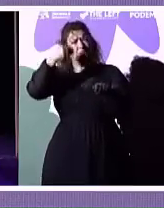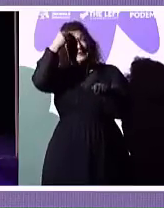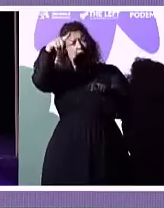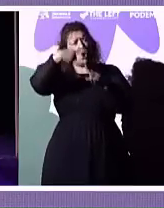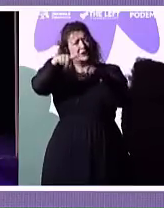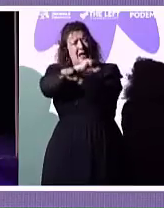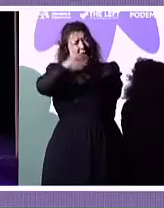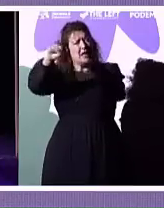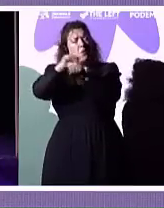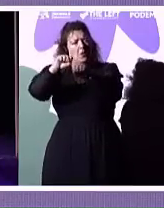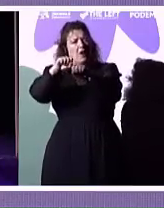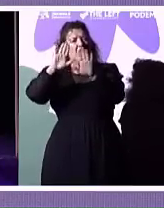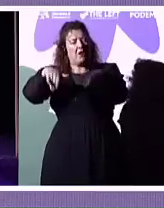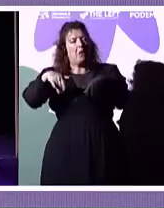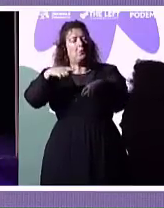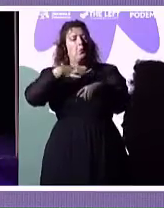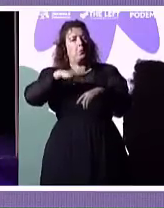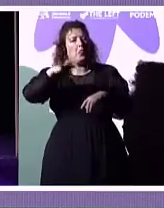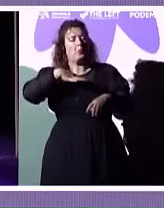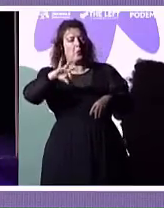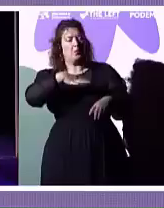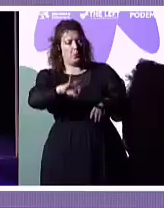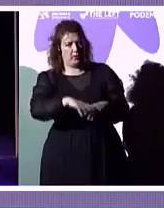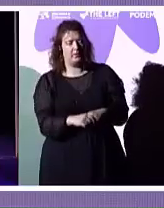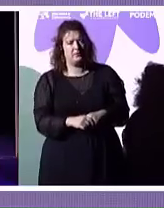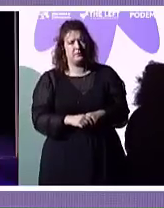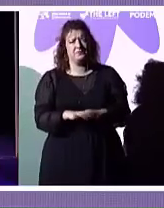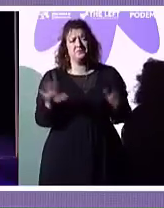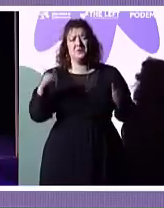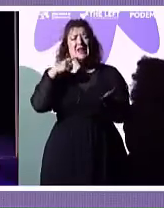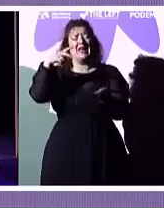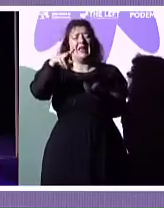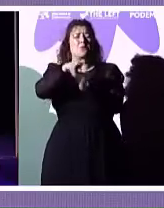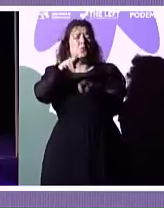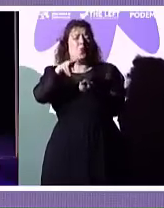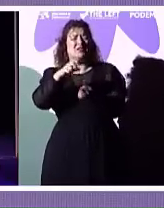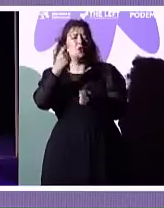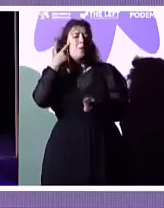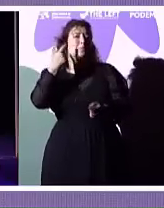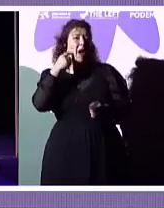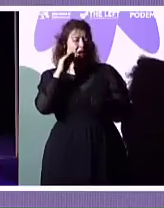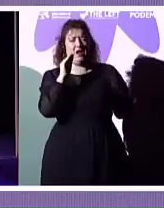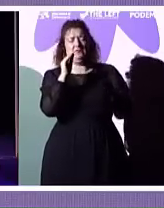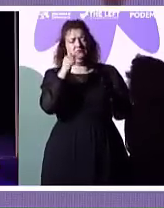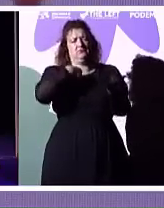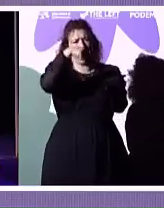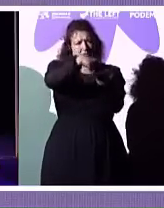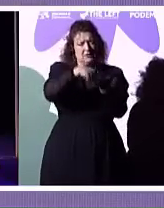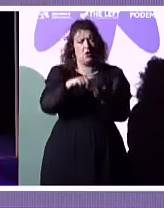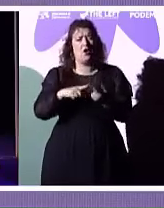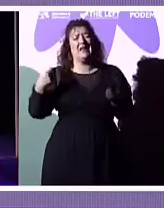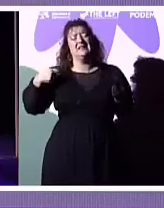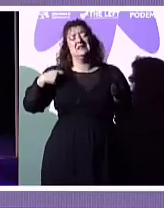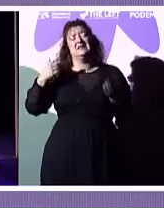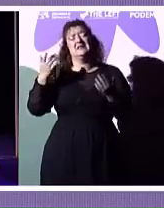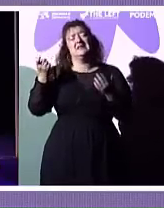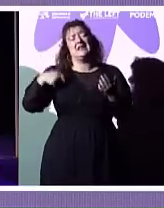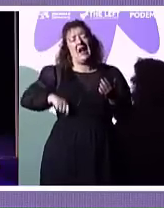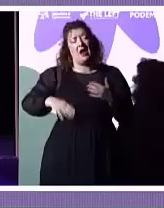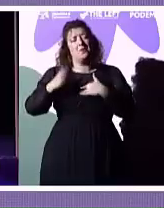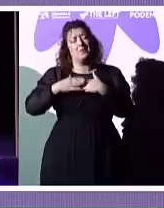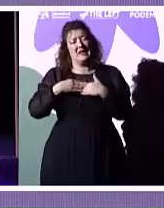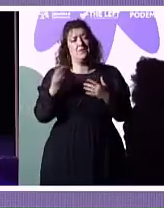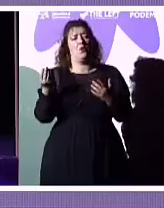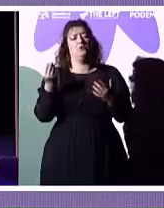es muy fácil defender el impuesto a la banca el aumento del salario mínimo interprofesional la ley